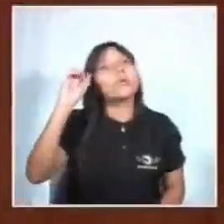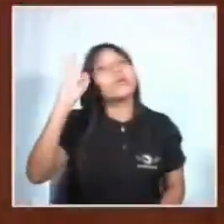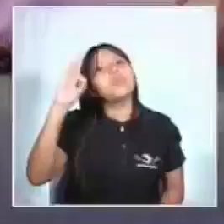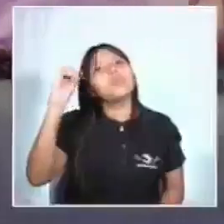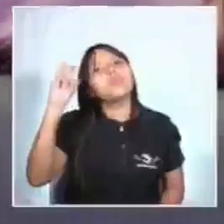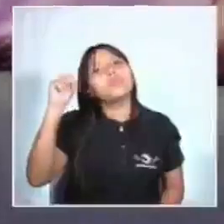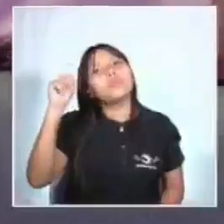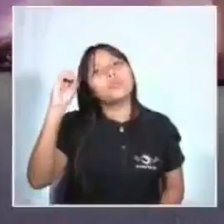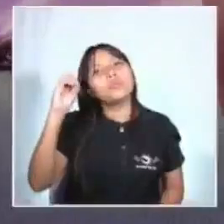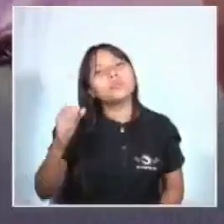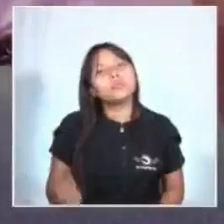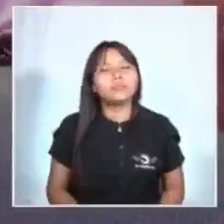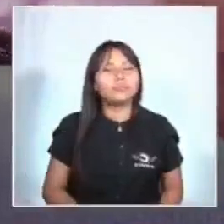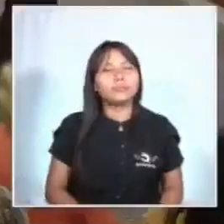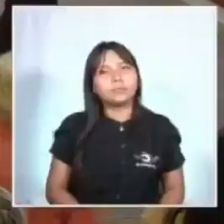Ya vas a aplaudir mejor.